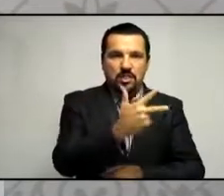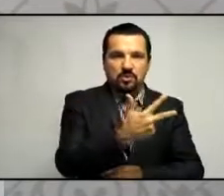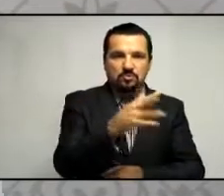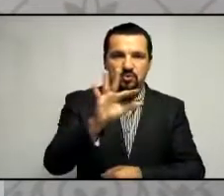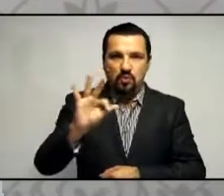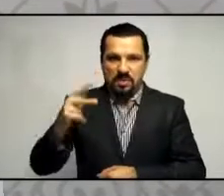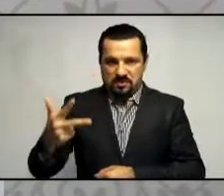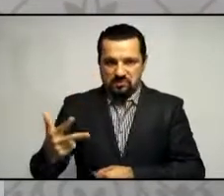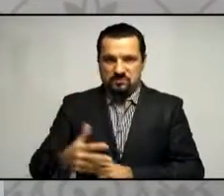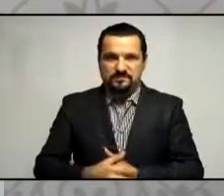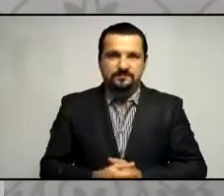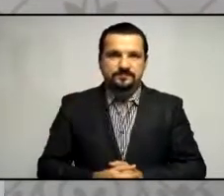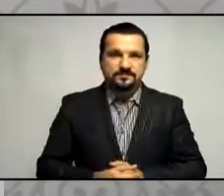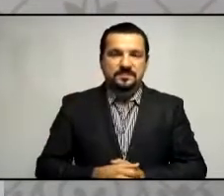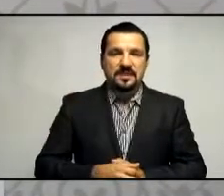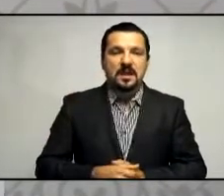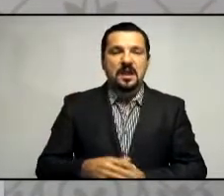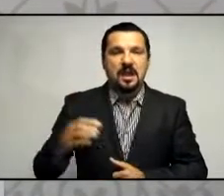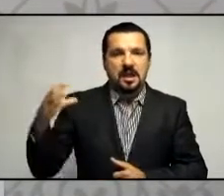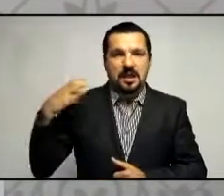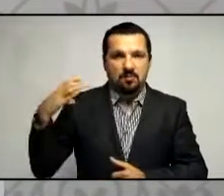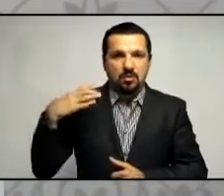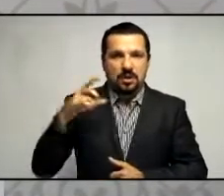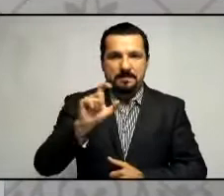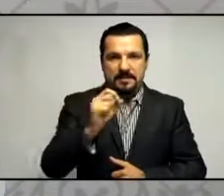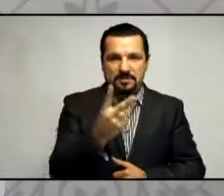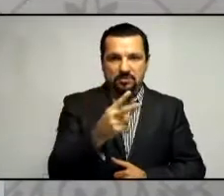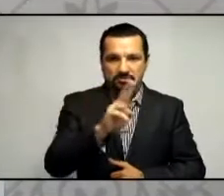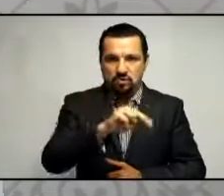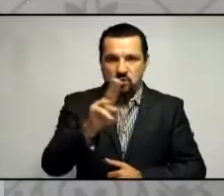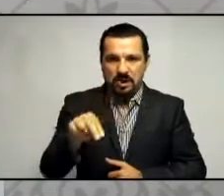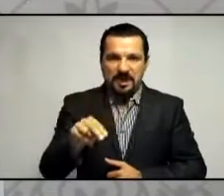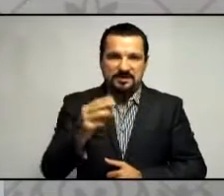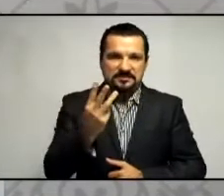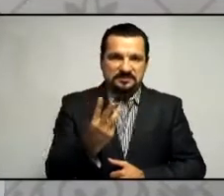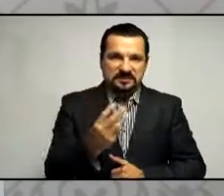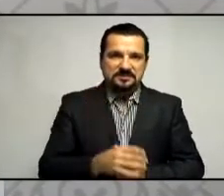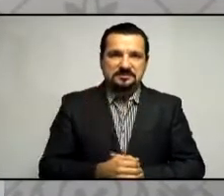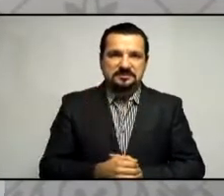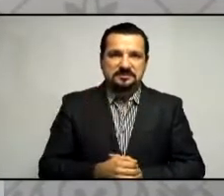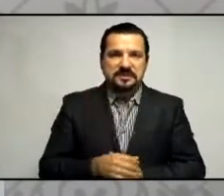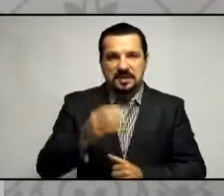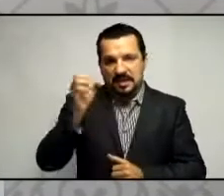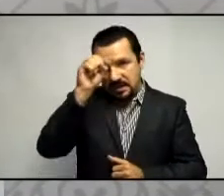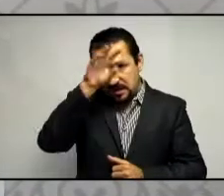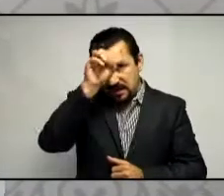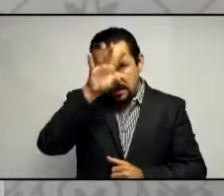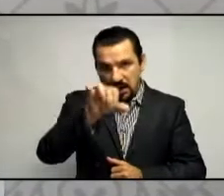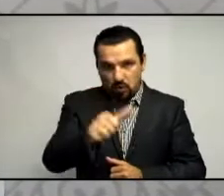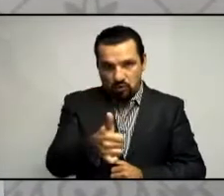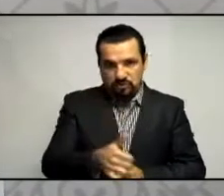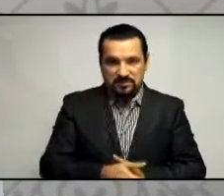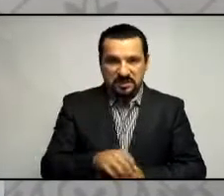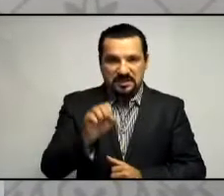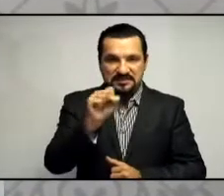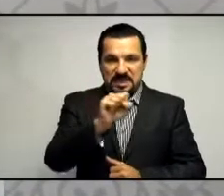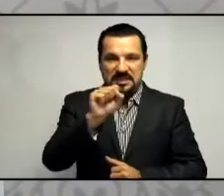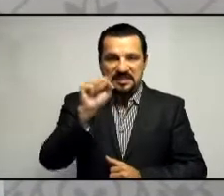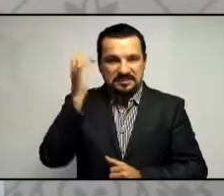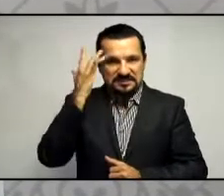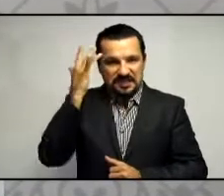cada uno. Caborca, 22, Nogales, 13, Cananea, 11, Santana,